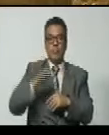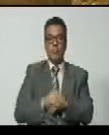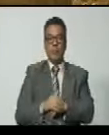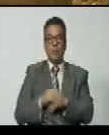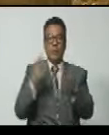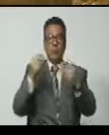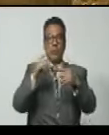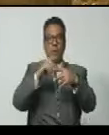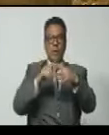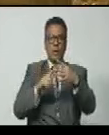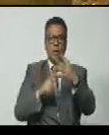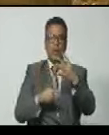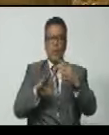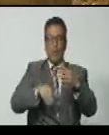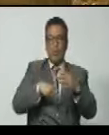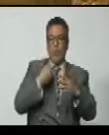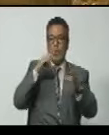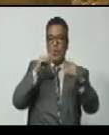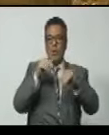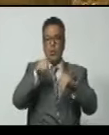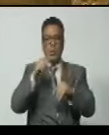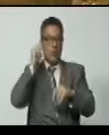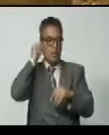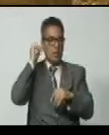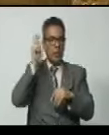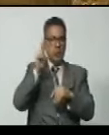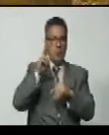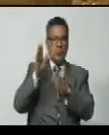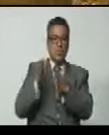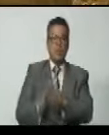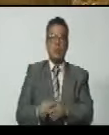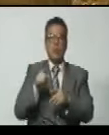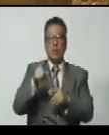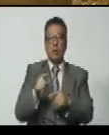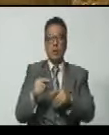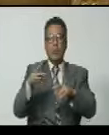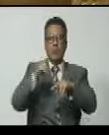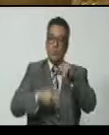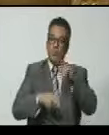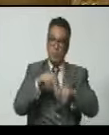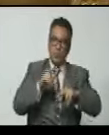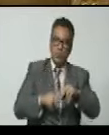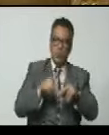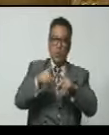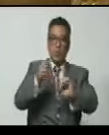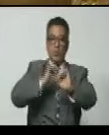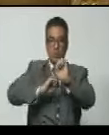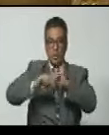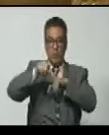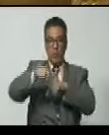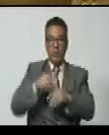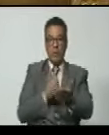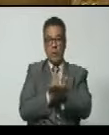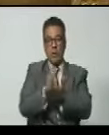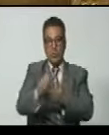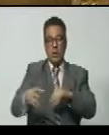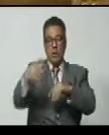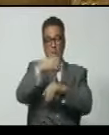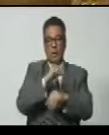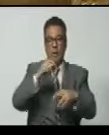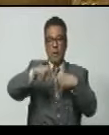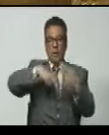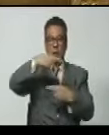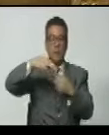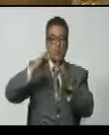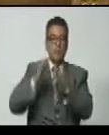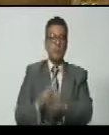Son muchas cosas que podemos hablar sobre la mujer venezolana, porque hemos construido, porque hemos defendido y seguiremos logrando en